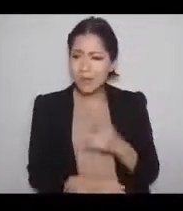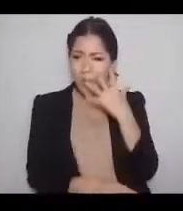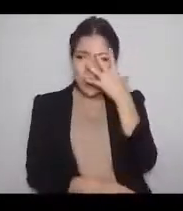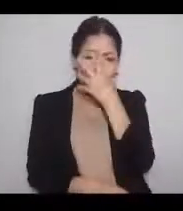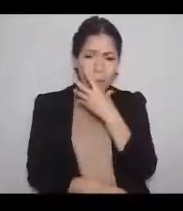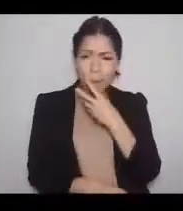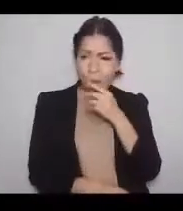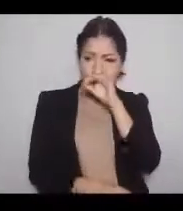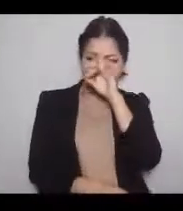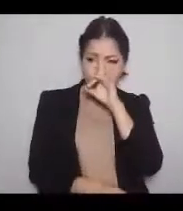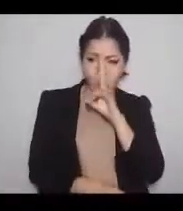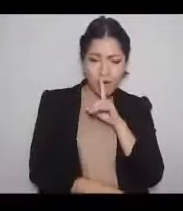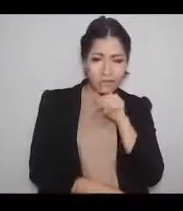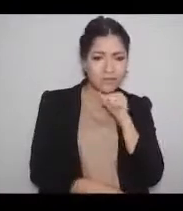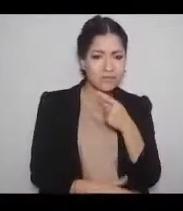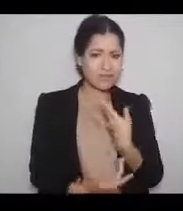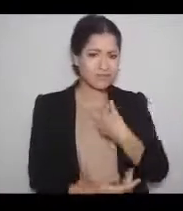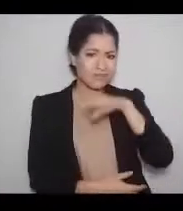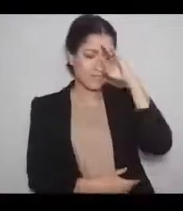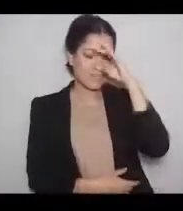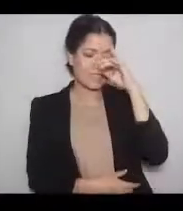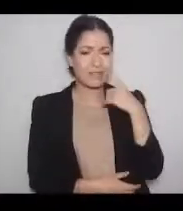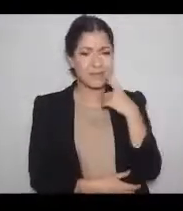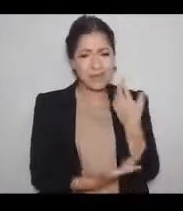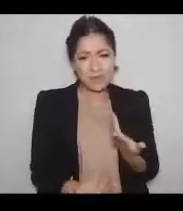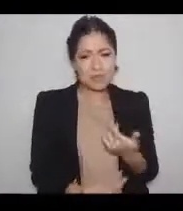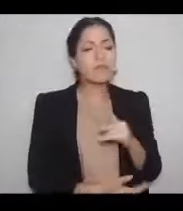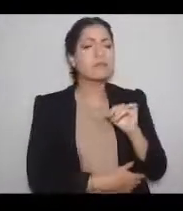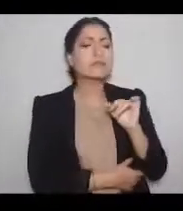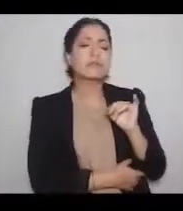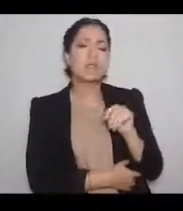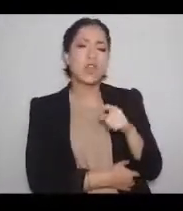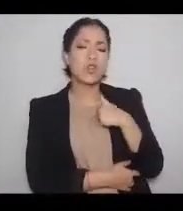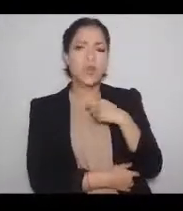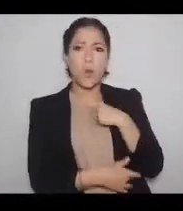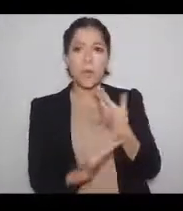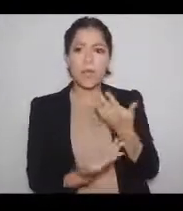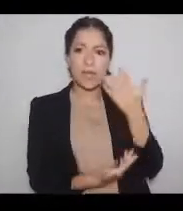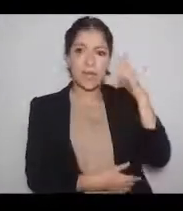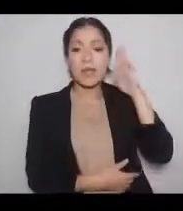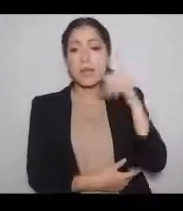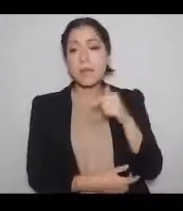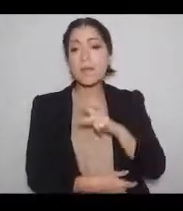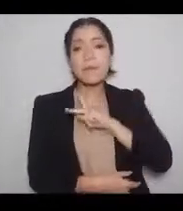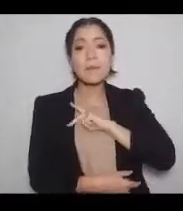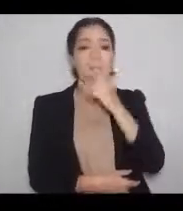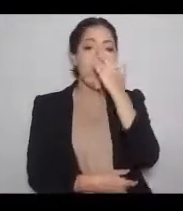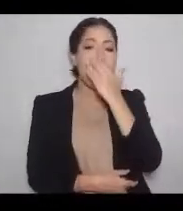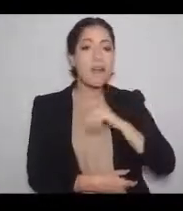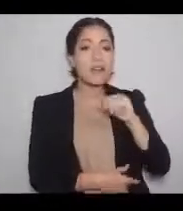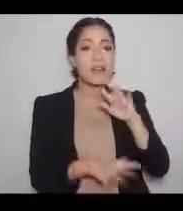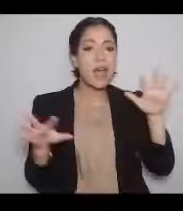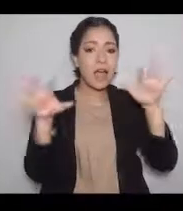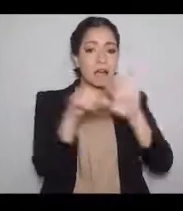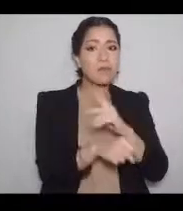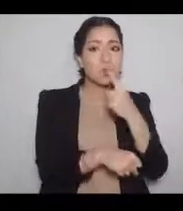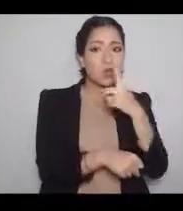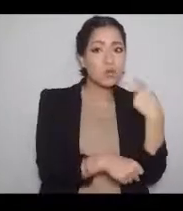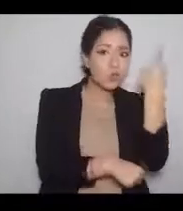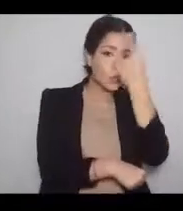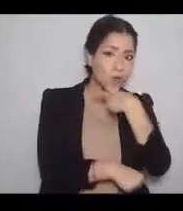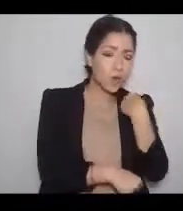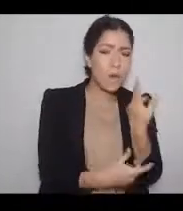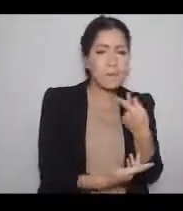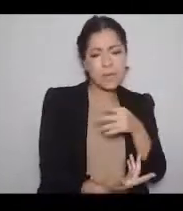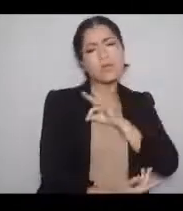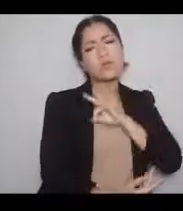¿Crees que te envidio? Sí, por supuesto que te envidio. Cambiaría mi talento por tu cara, pero como no tengo tu cara, pues déjame ser mejor